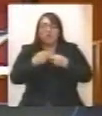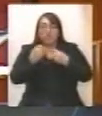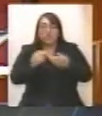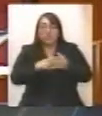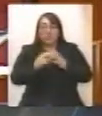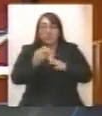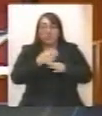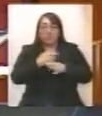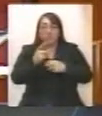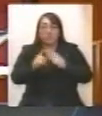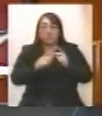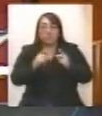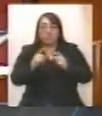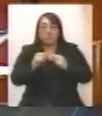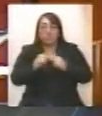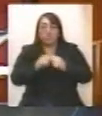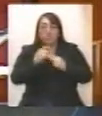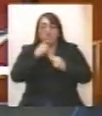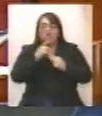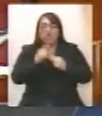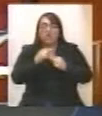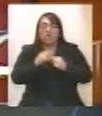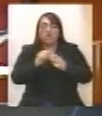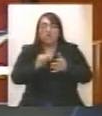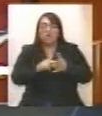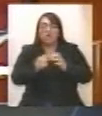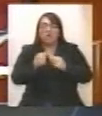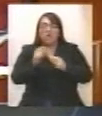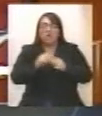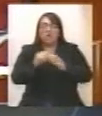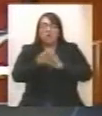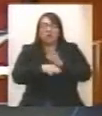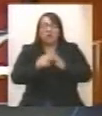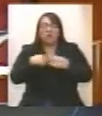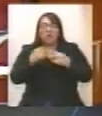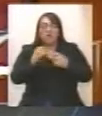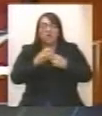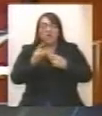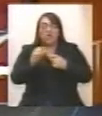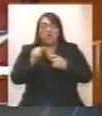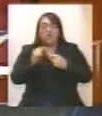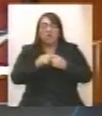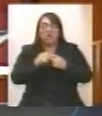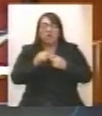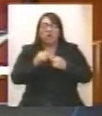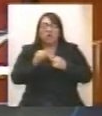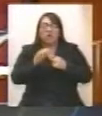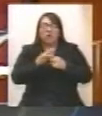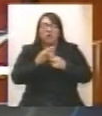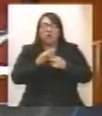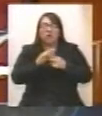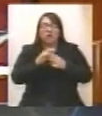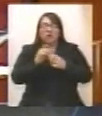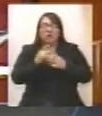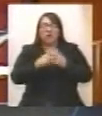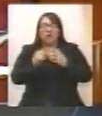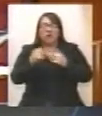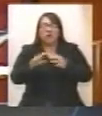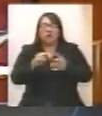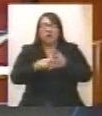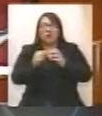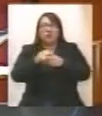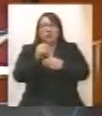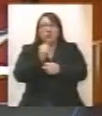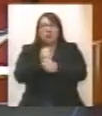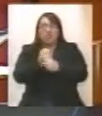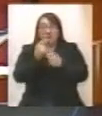previa verificación del cumplimiento de los requisitos mínimos que garanticen el cumplimiento de los fines institucionales en el